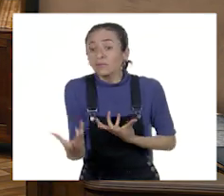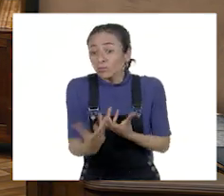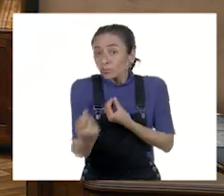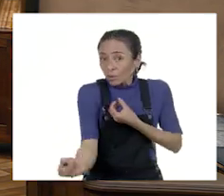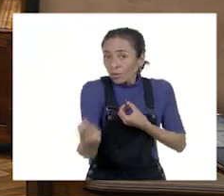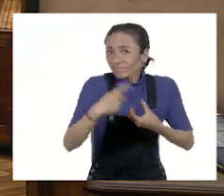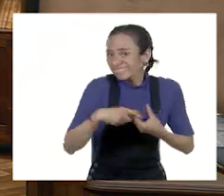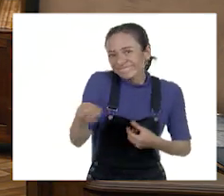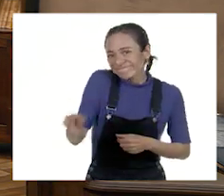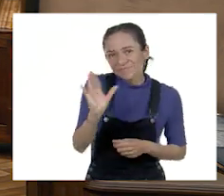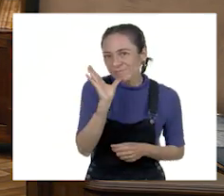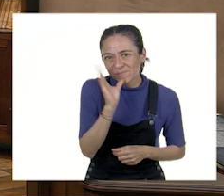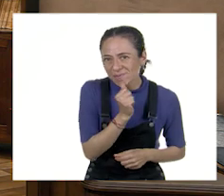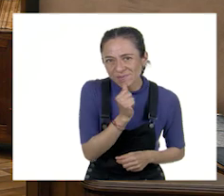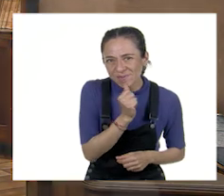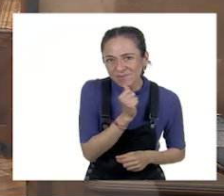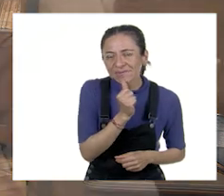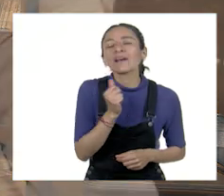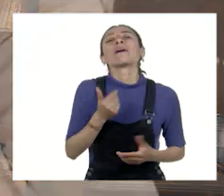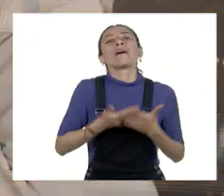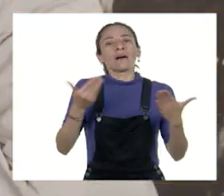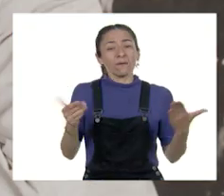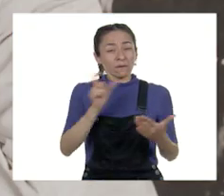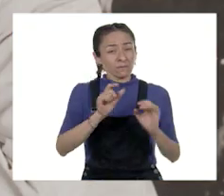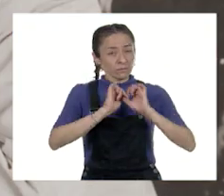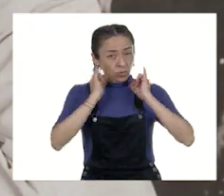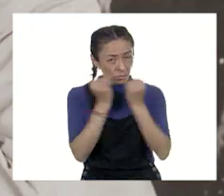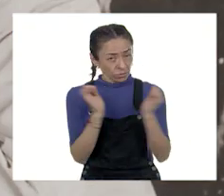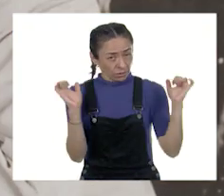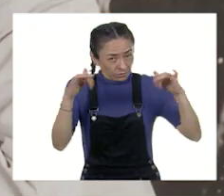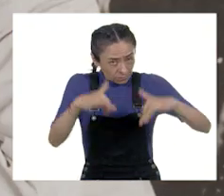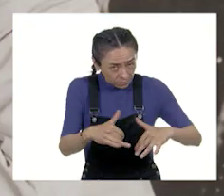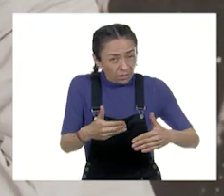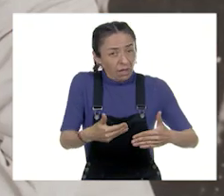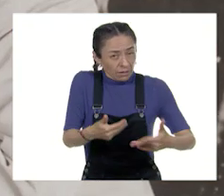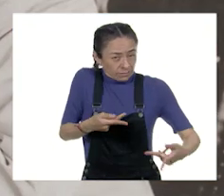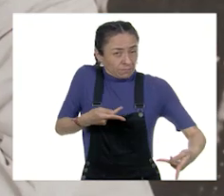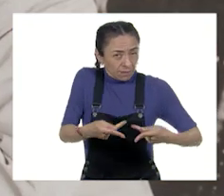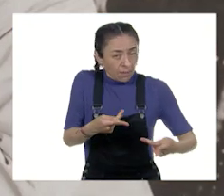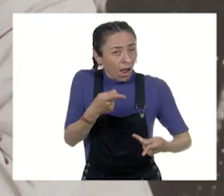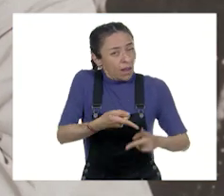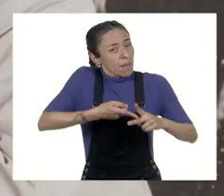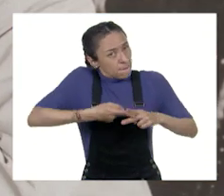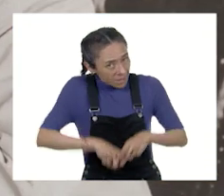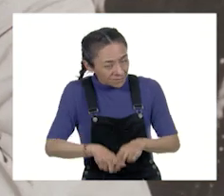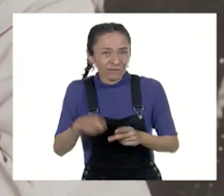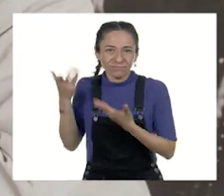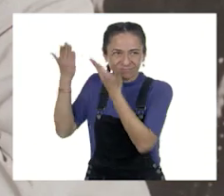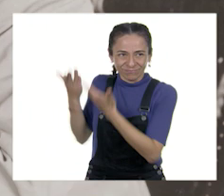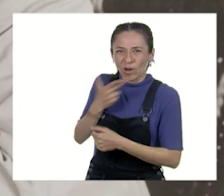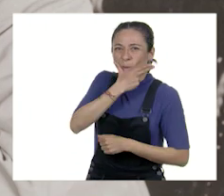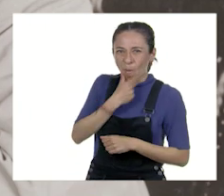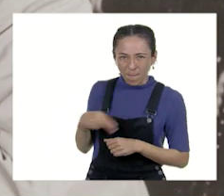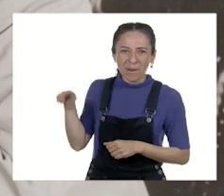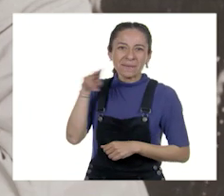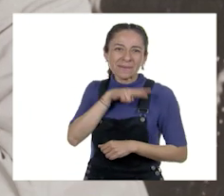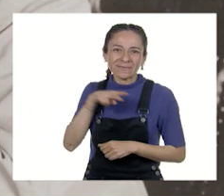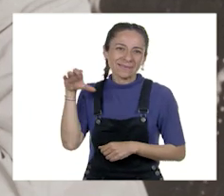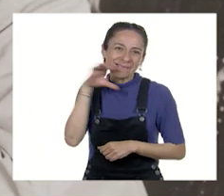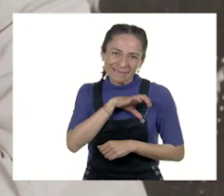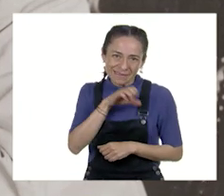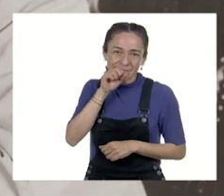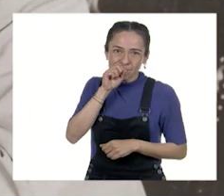Y para esto, cuando empezaron estas juntas preparatorias, don Venustiano Carranza, que manda un telegrama al